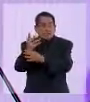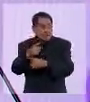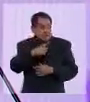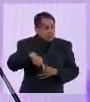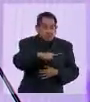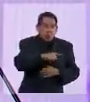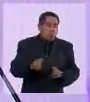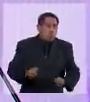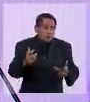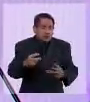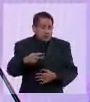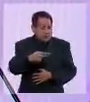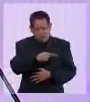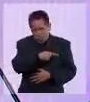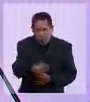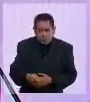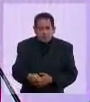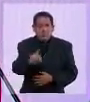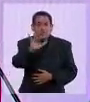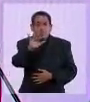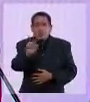millones de mexicanos en situación de pobreza,